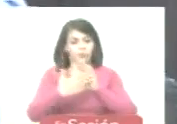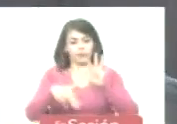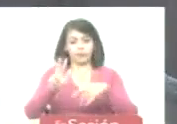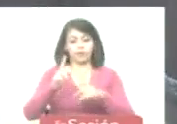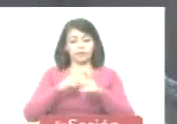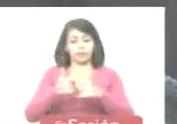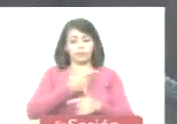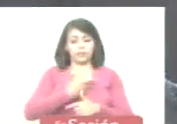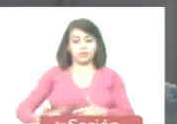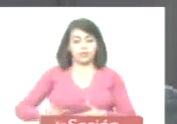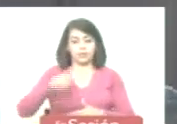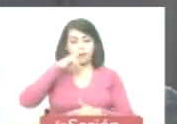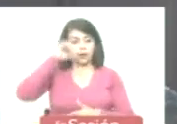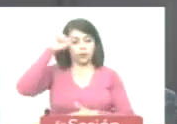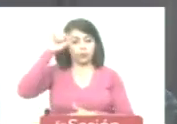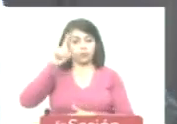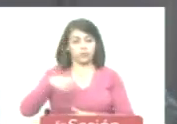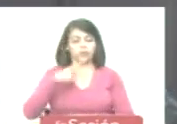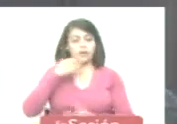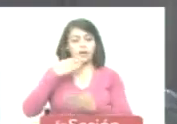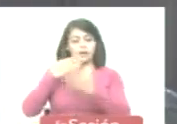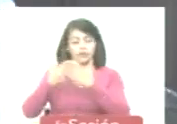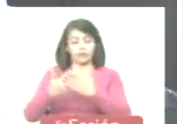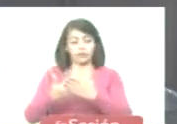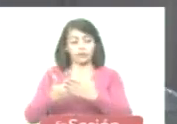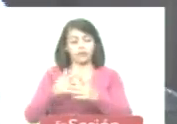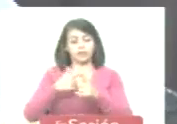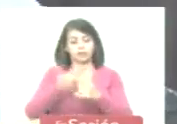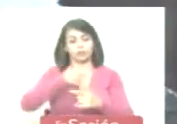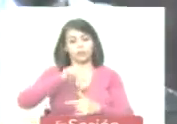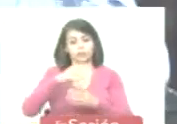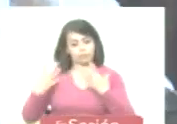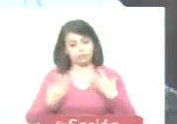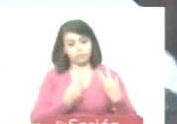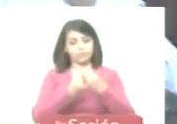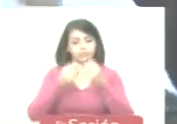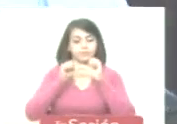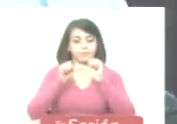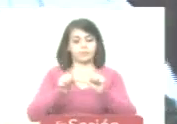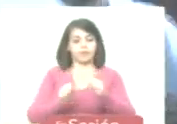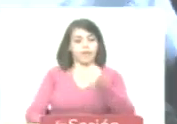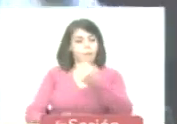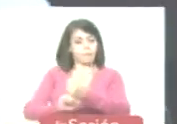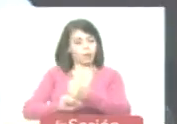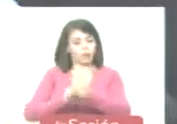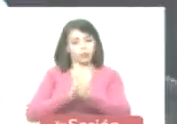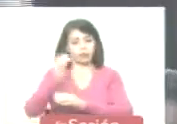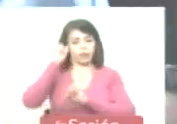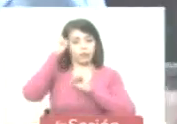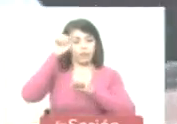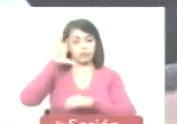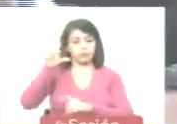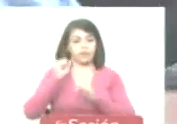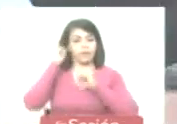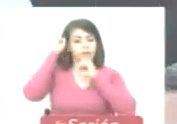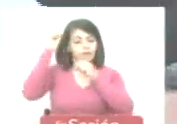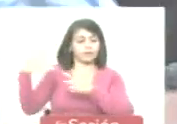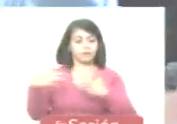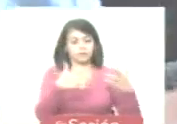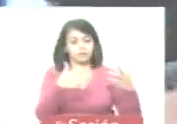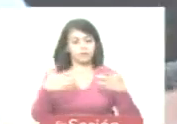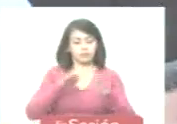Así que a nuestro presidente Nicolás Maduro también nuestro agradecimiento y nuestro acompañamiento permanente y nuestro apoyo irrestricto. Que viva la patria y que viva la batalla